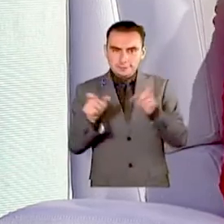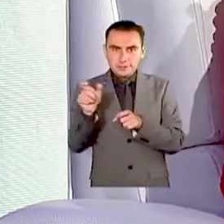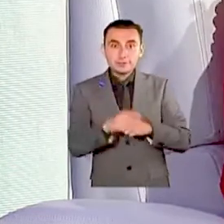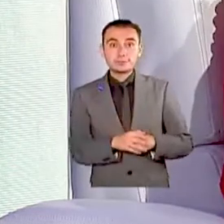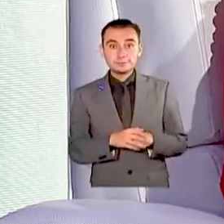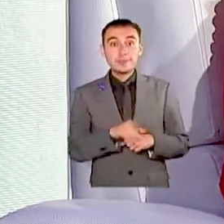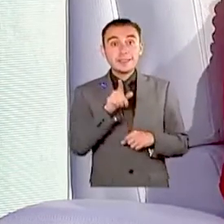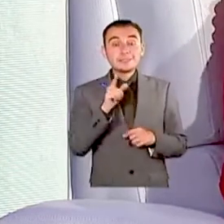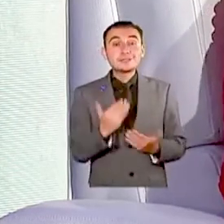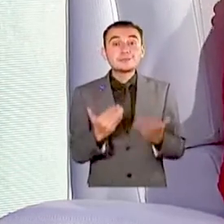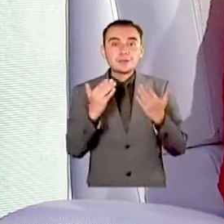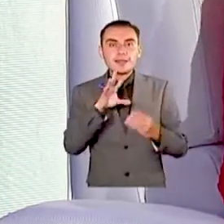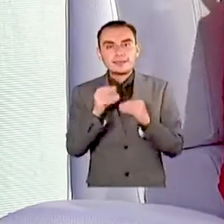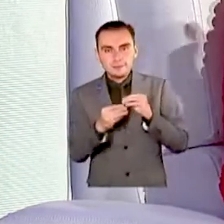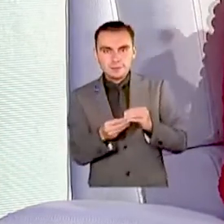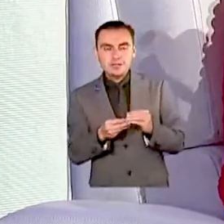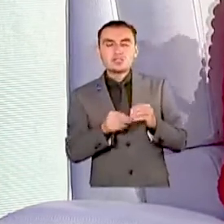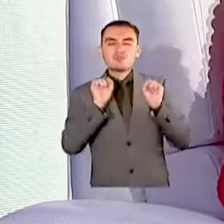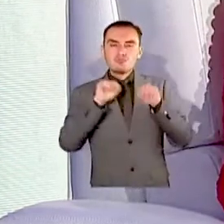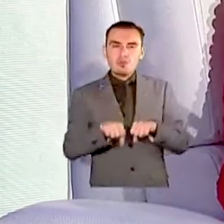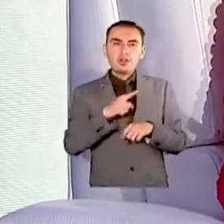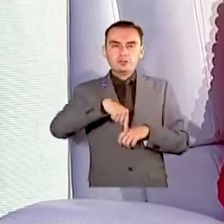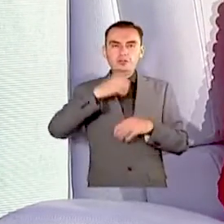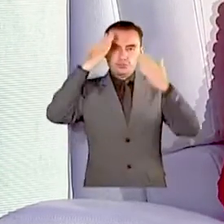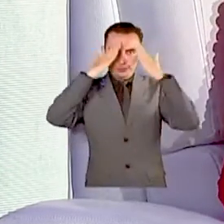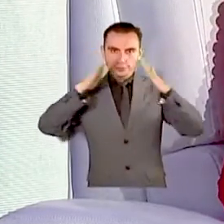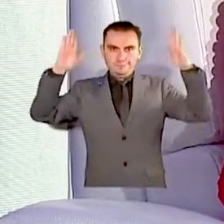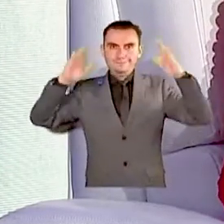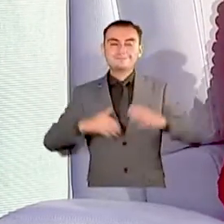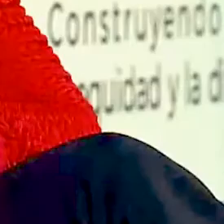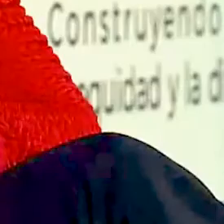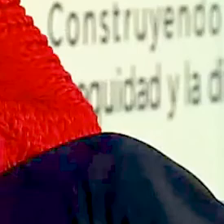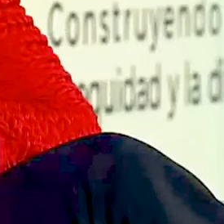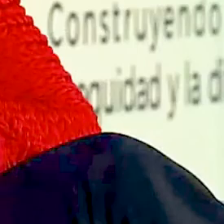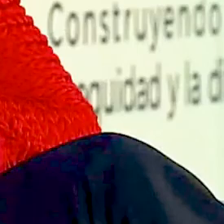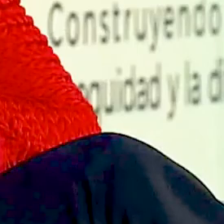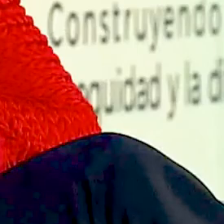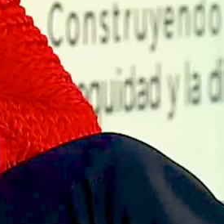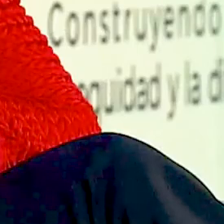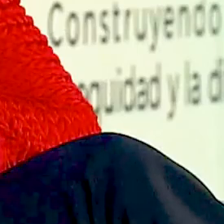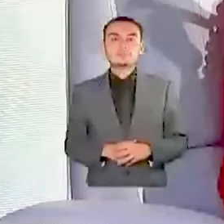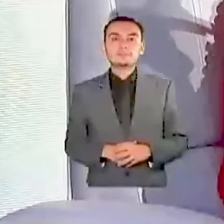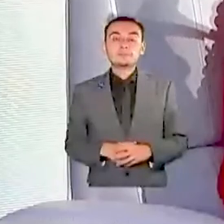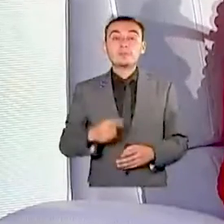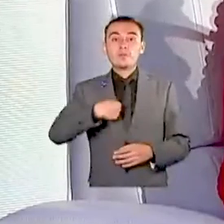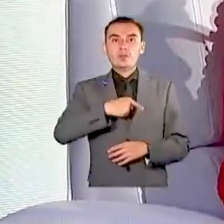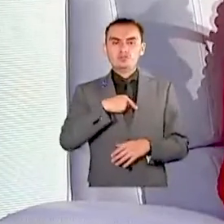un ambiente de paz y una consolidación de nuestra democracia.